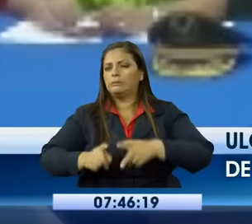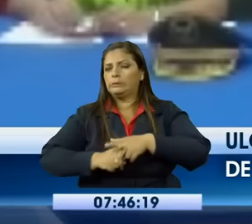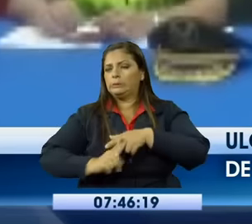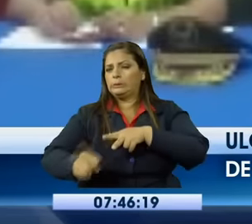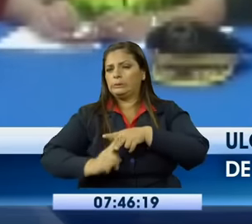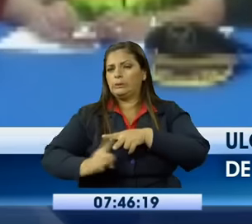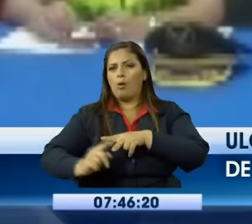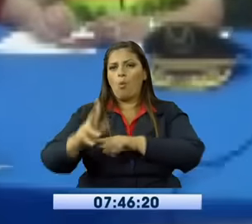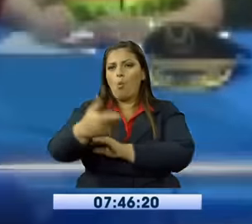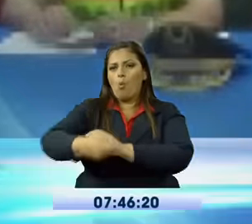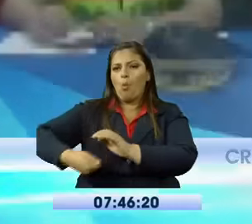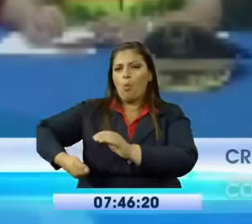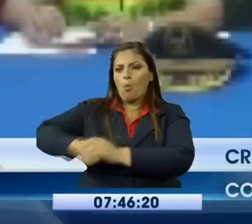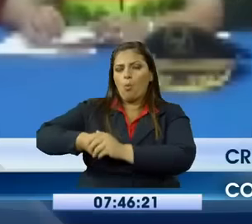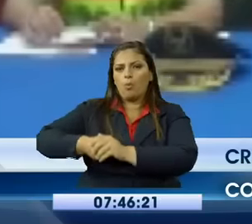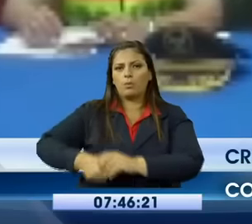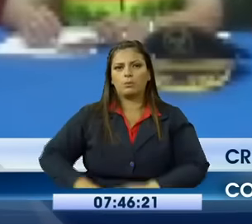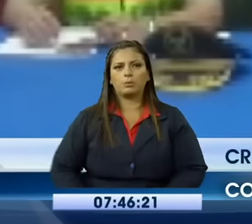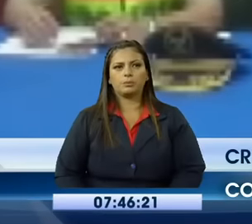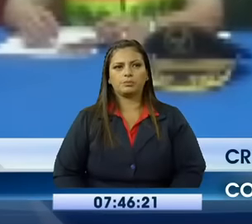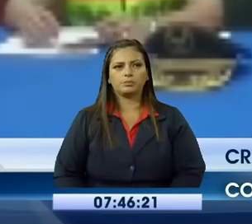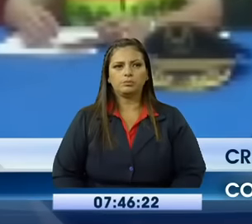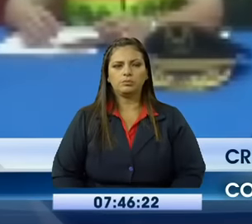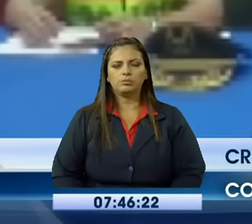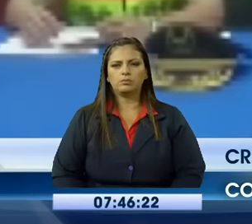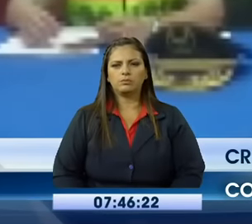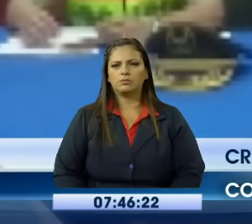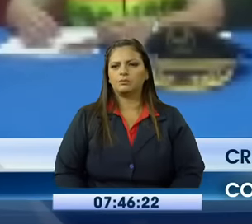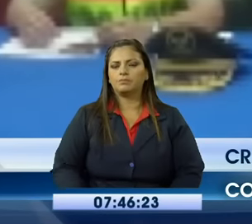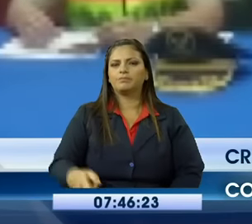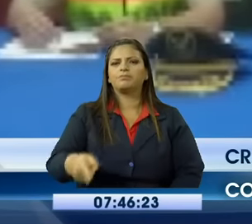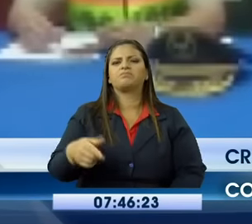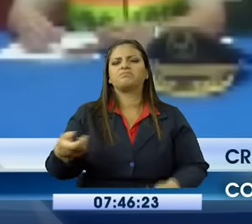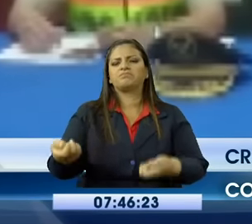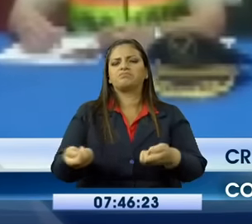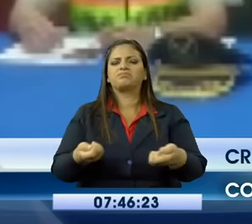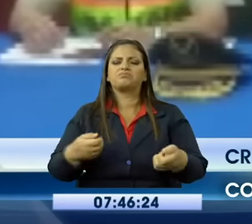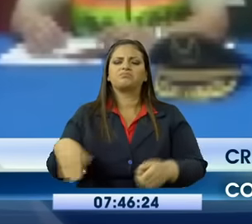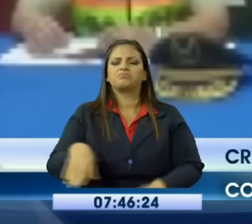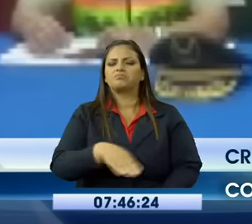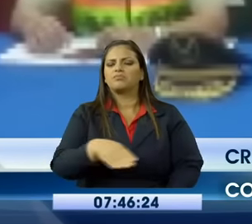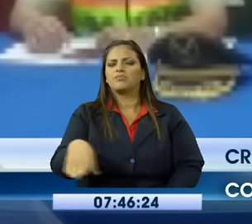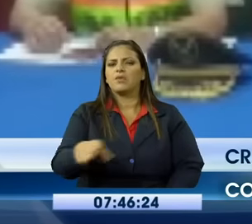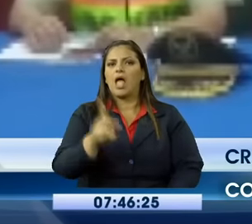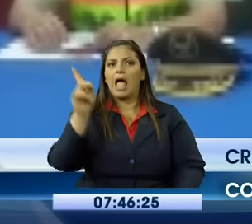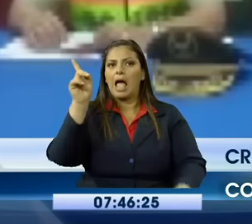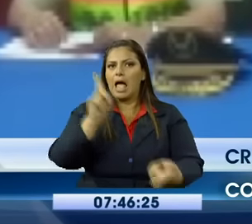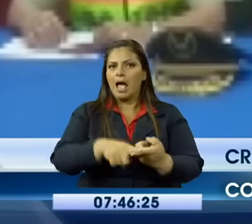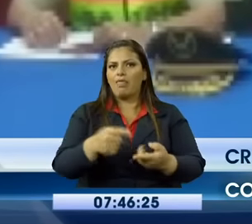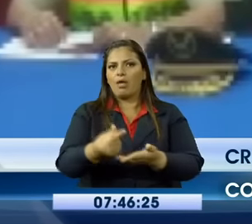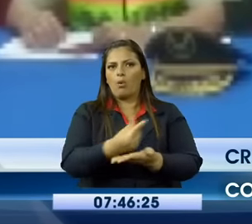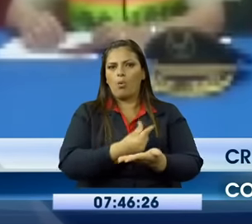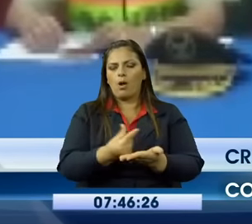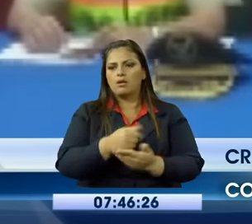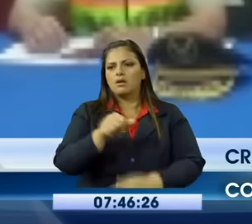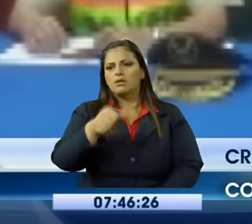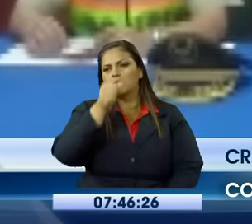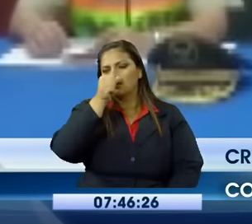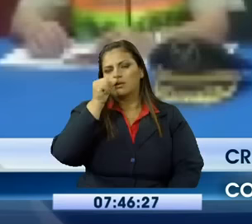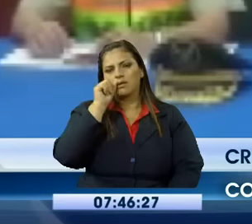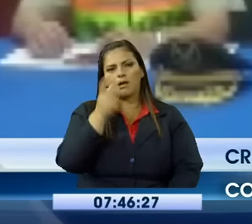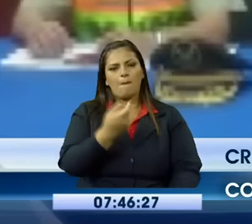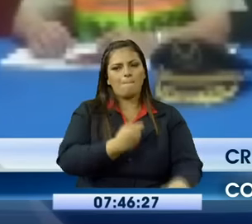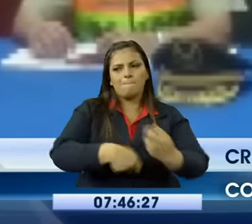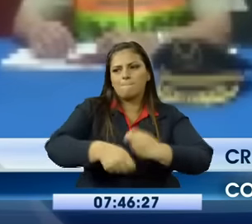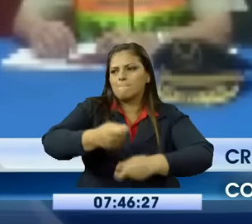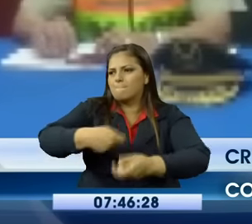la provincia del Guayas para que sea distribuido para el consumo interno. Después de los indicios